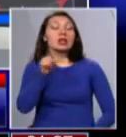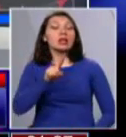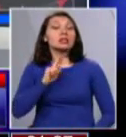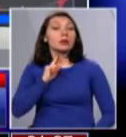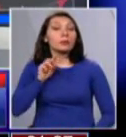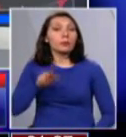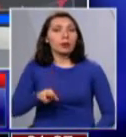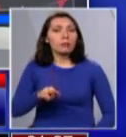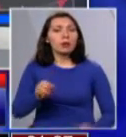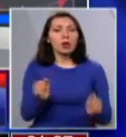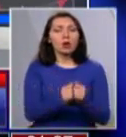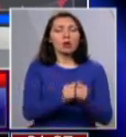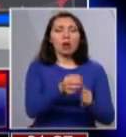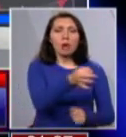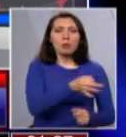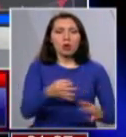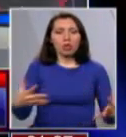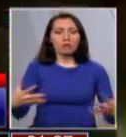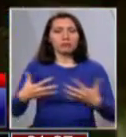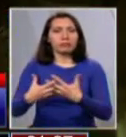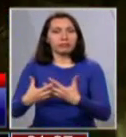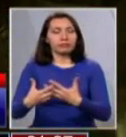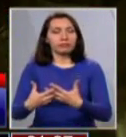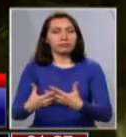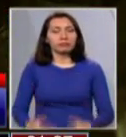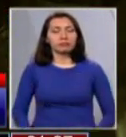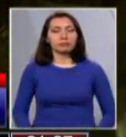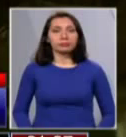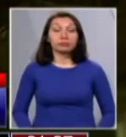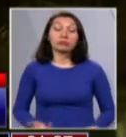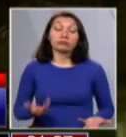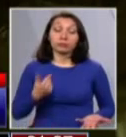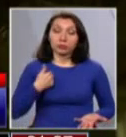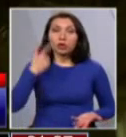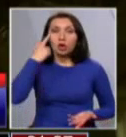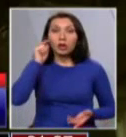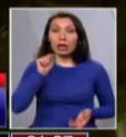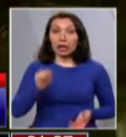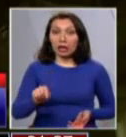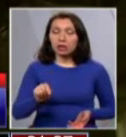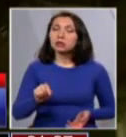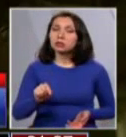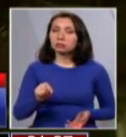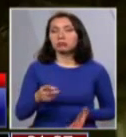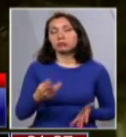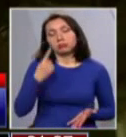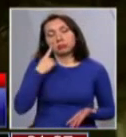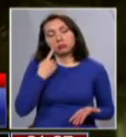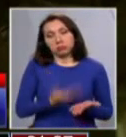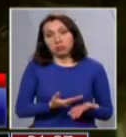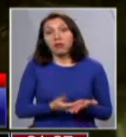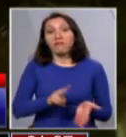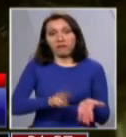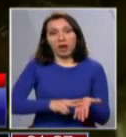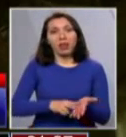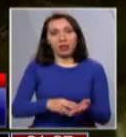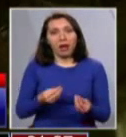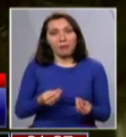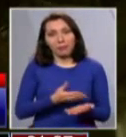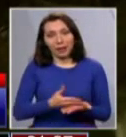lo que estaba haciendo la moneda bueno yo creo que eso ya es bastante evidente que ocurrió